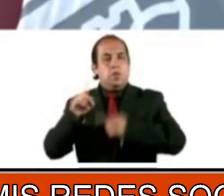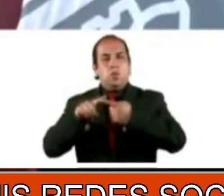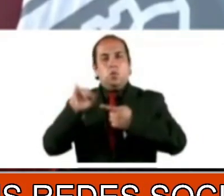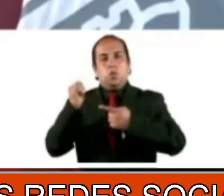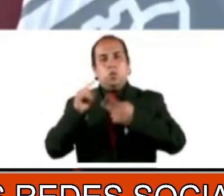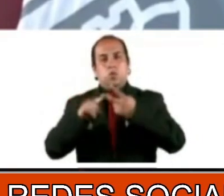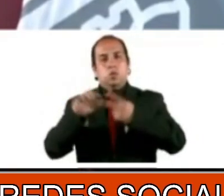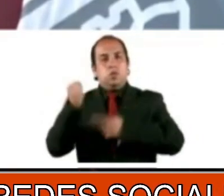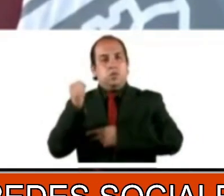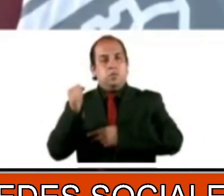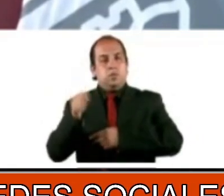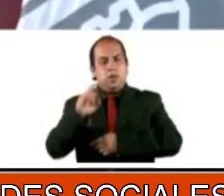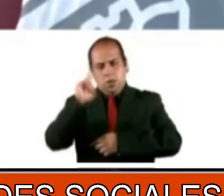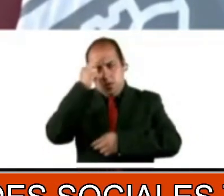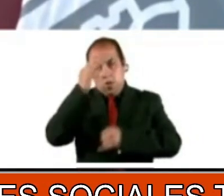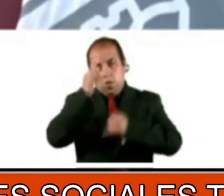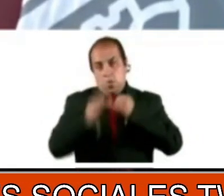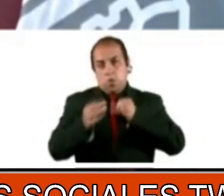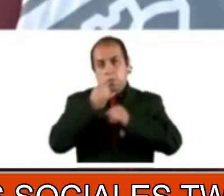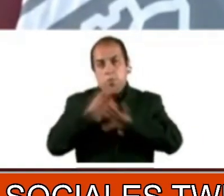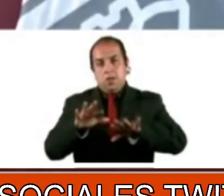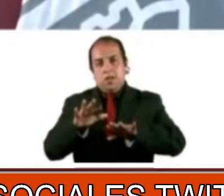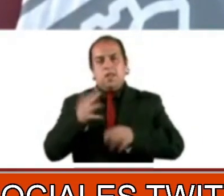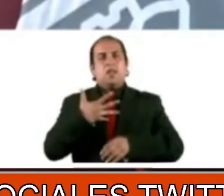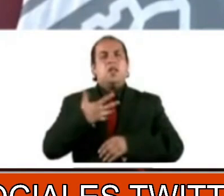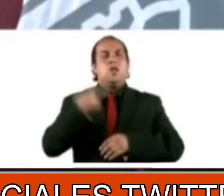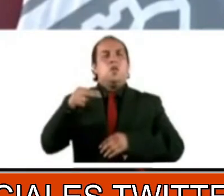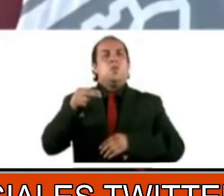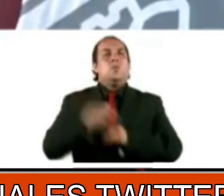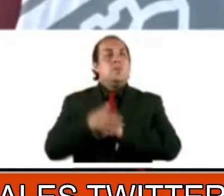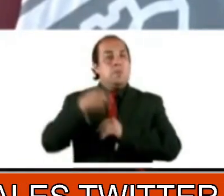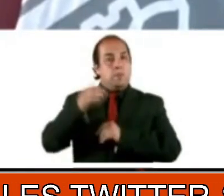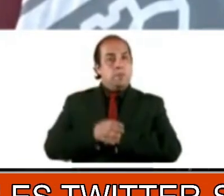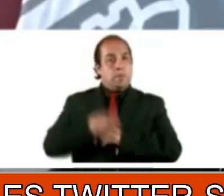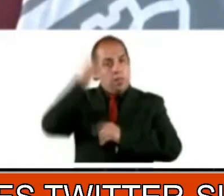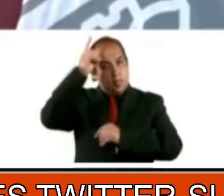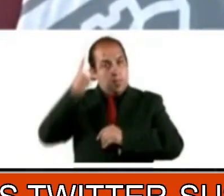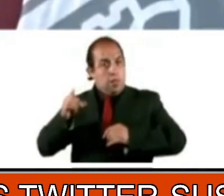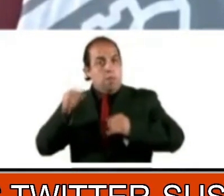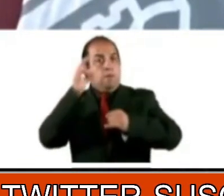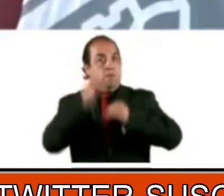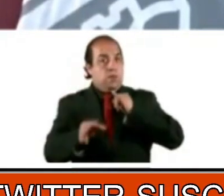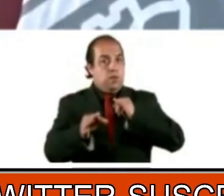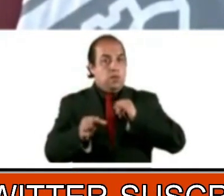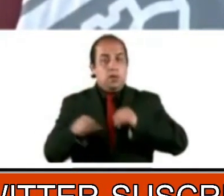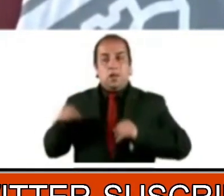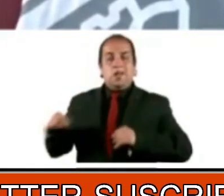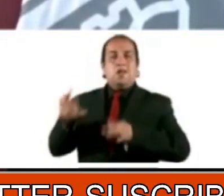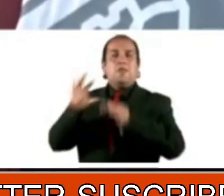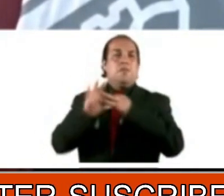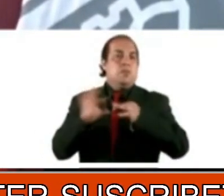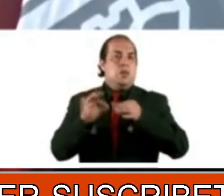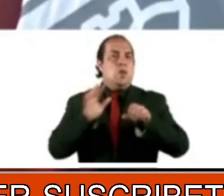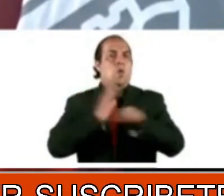segundo reporte se llama dictamen final. Ese dictamen final concluye con las causas del colapso. Es